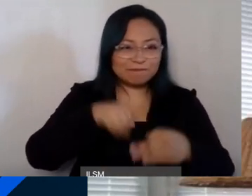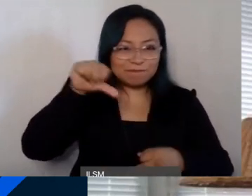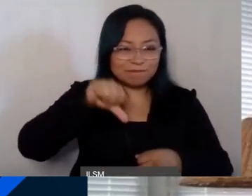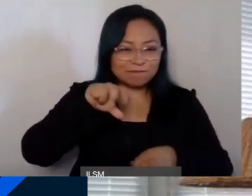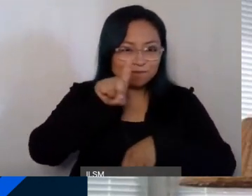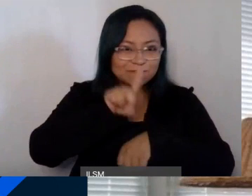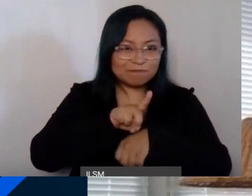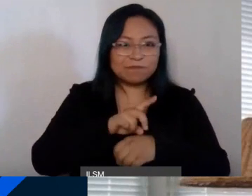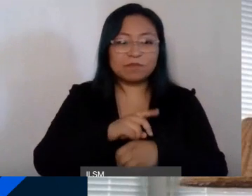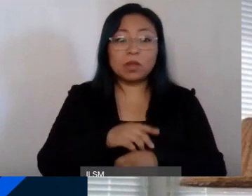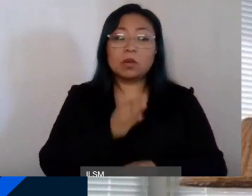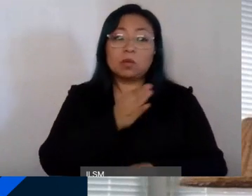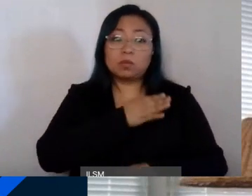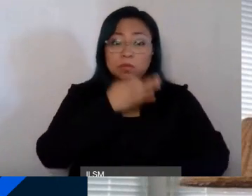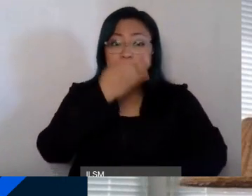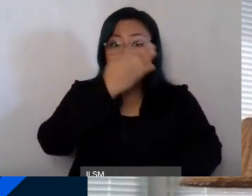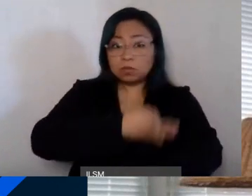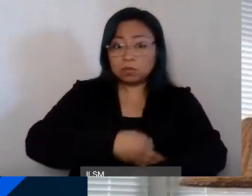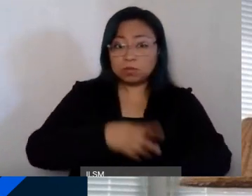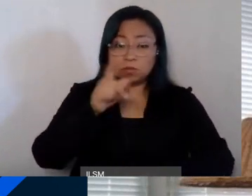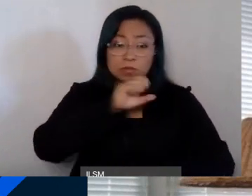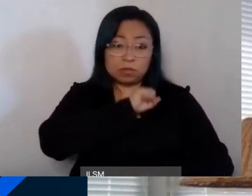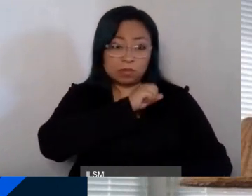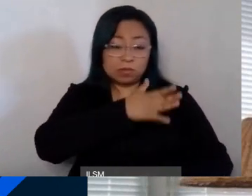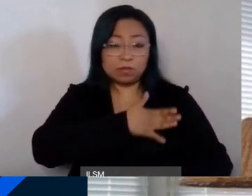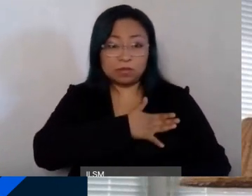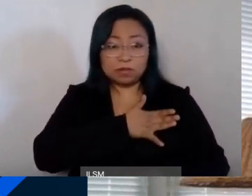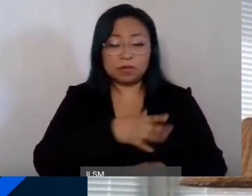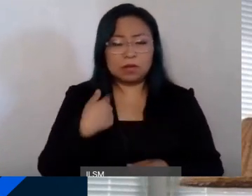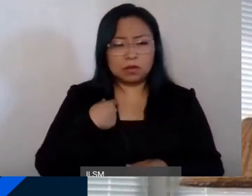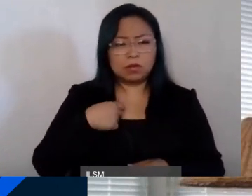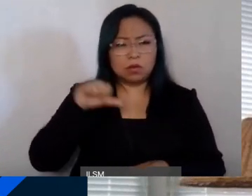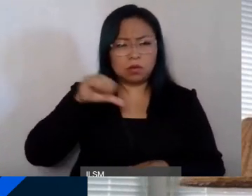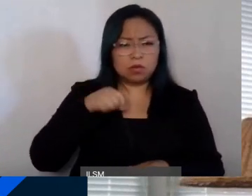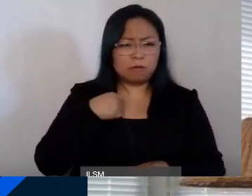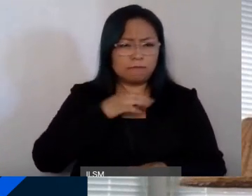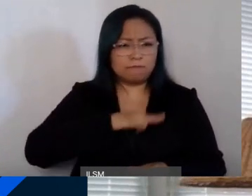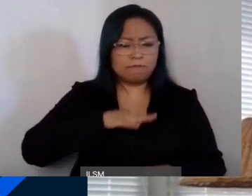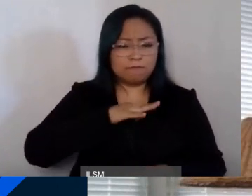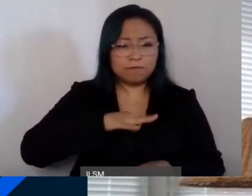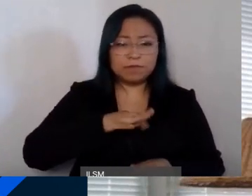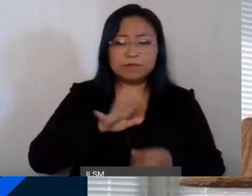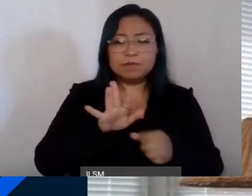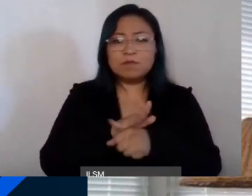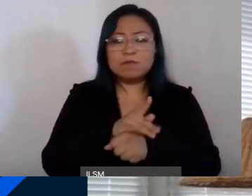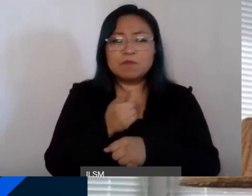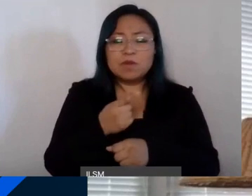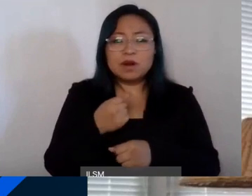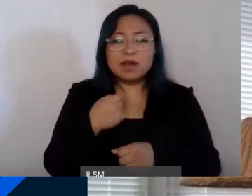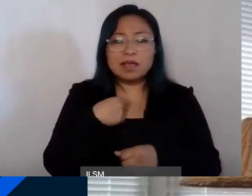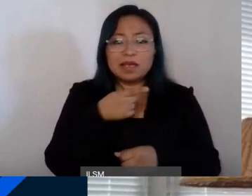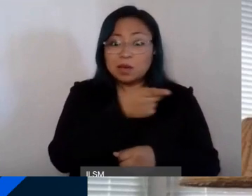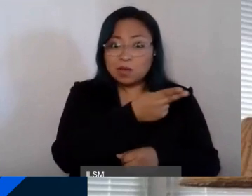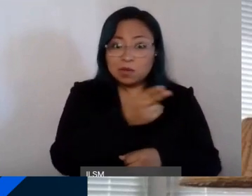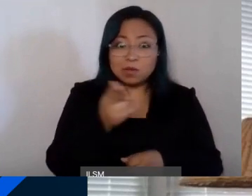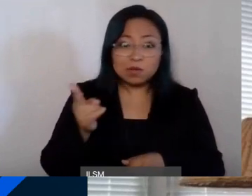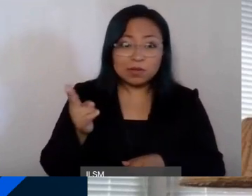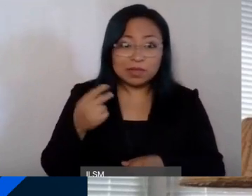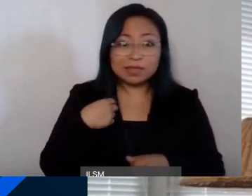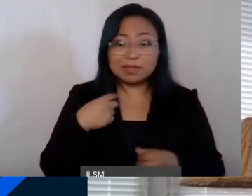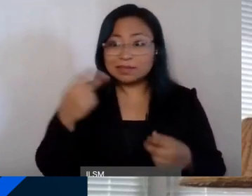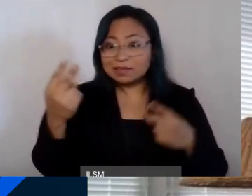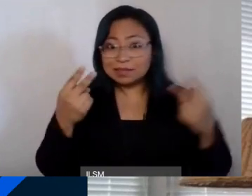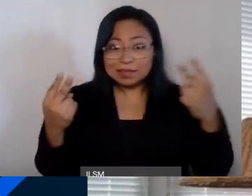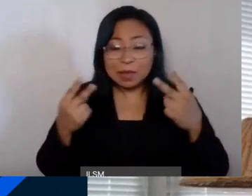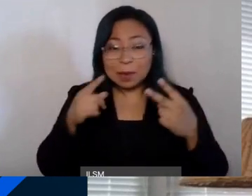españa y estoy feliz porque representa que estáis aquí para desestructurar